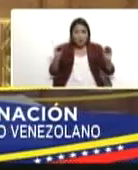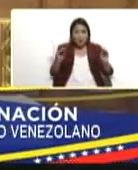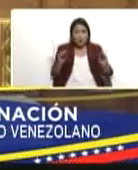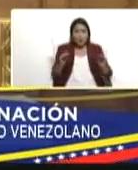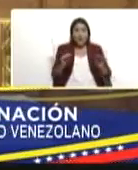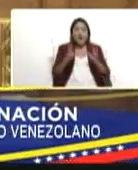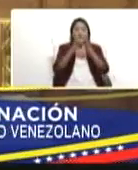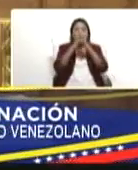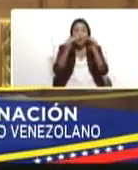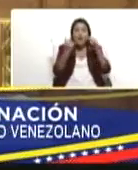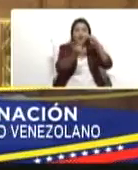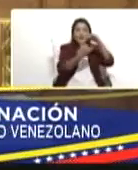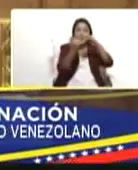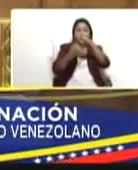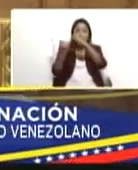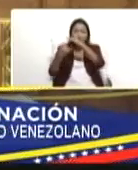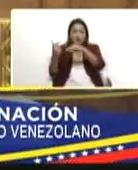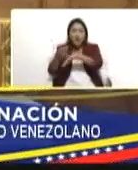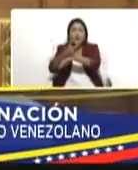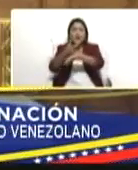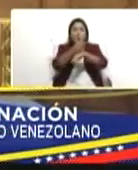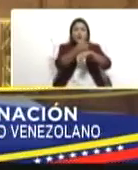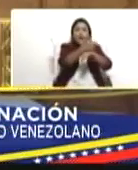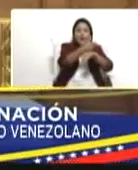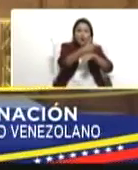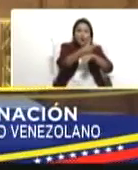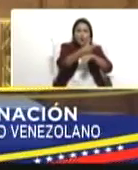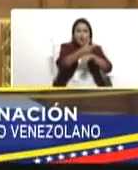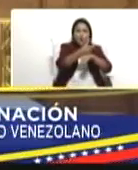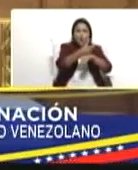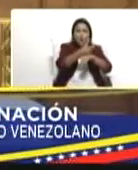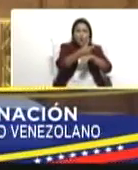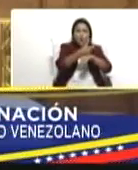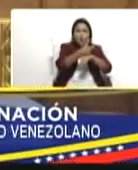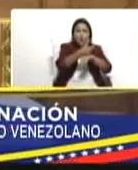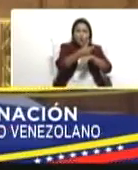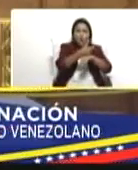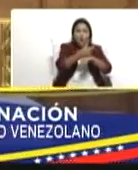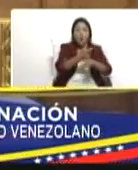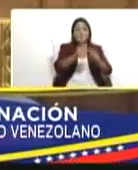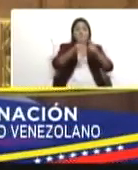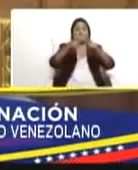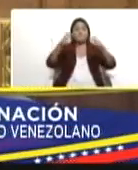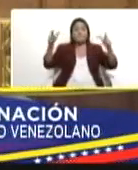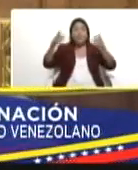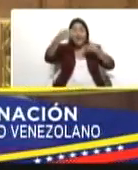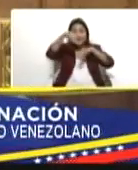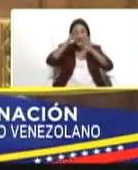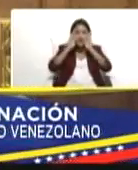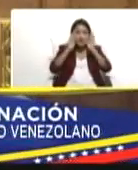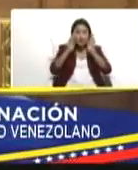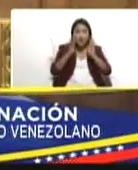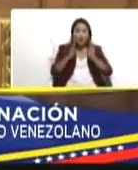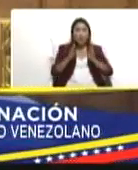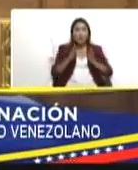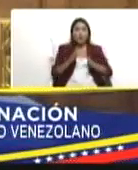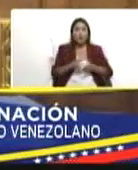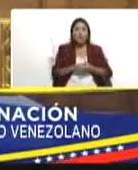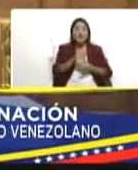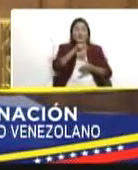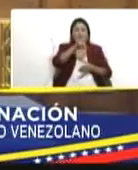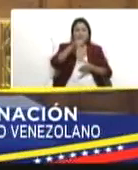los órganos del gobierno a incrementar la atención y la resolución de estos